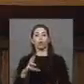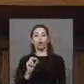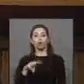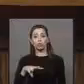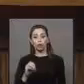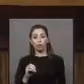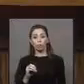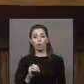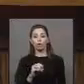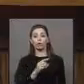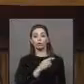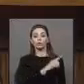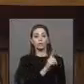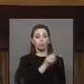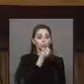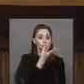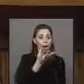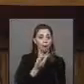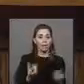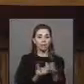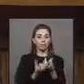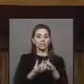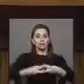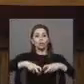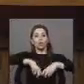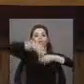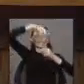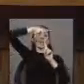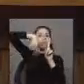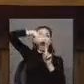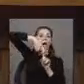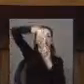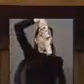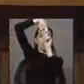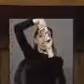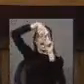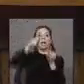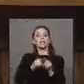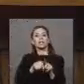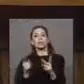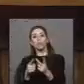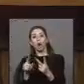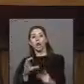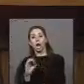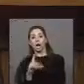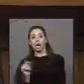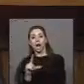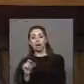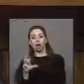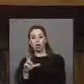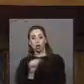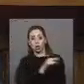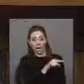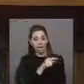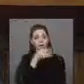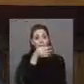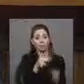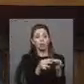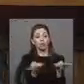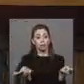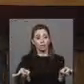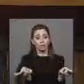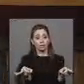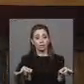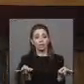De no hablar, sería colgado en los testículos, al igual como lo habían hecho con Carlos Lorca, según sus propias palabras textuales.